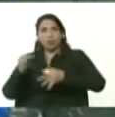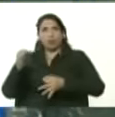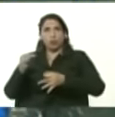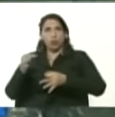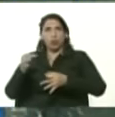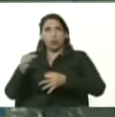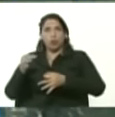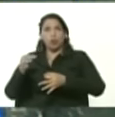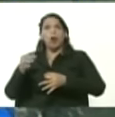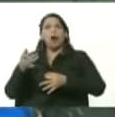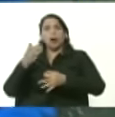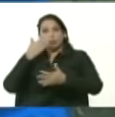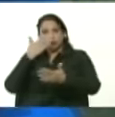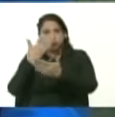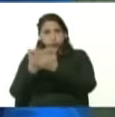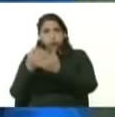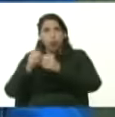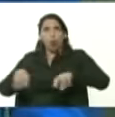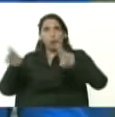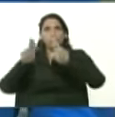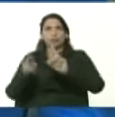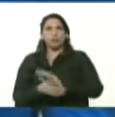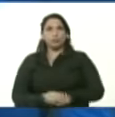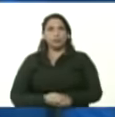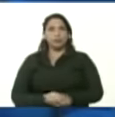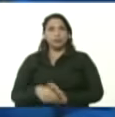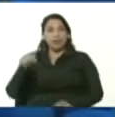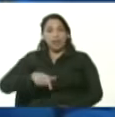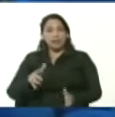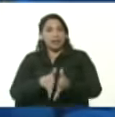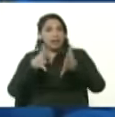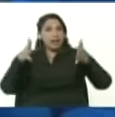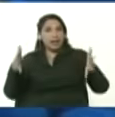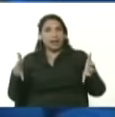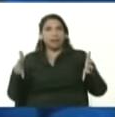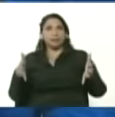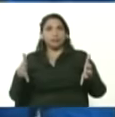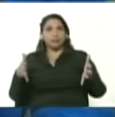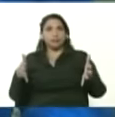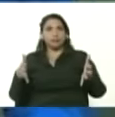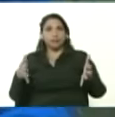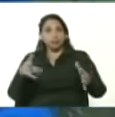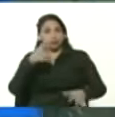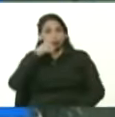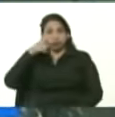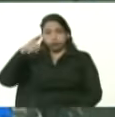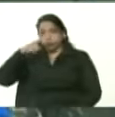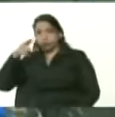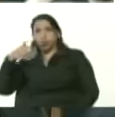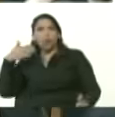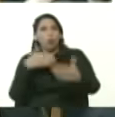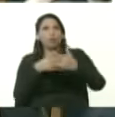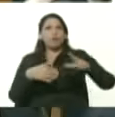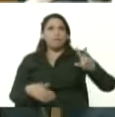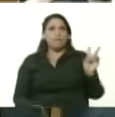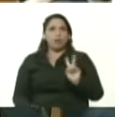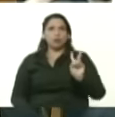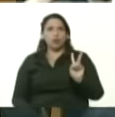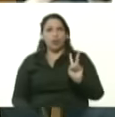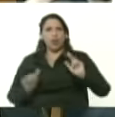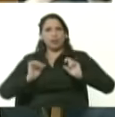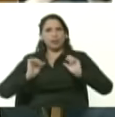en la Organización de las Naciones Unidas. En esta gran operación contra Venezuela, que se